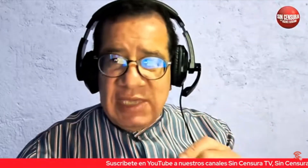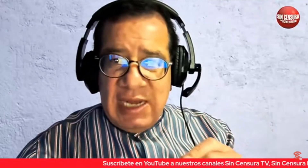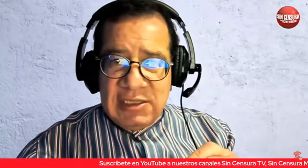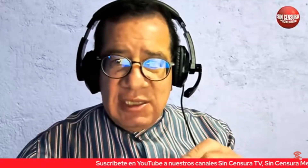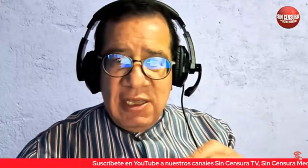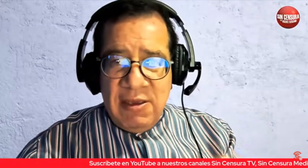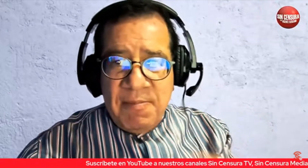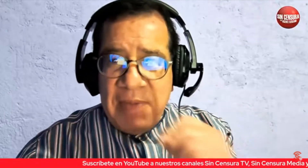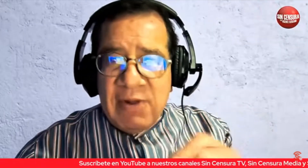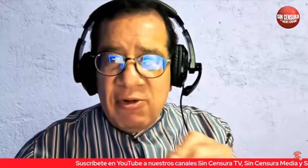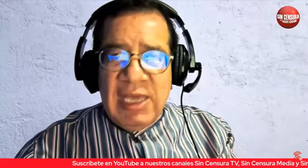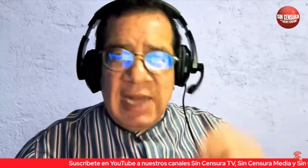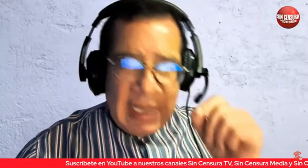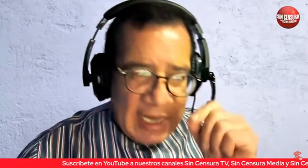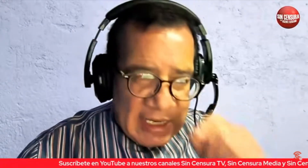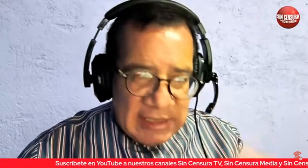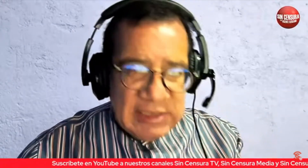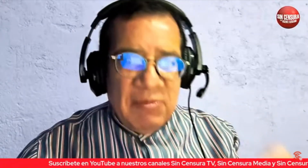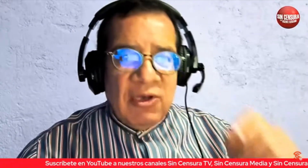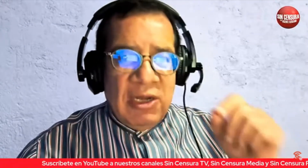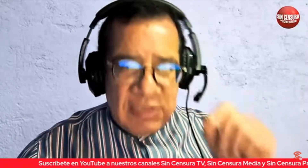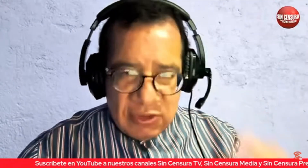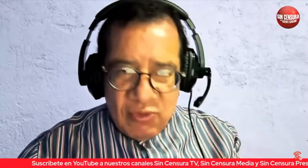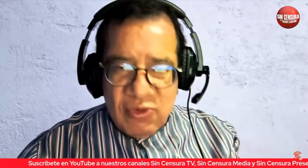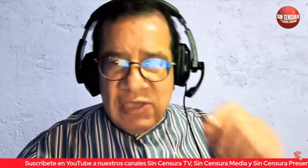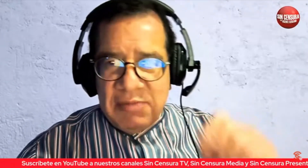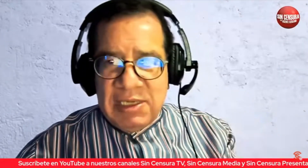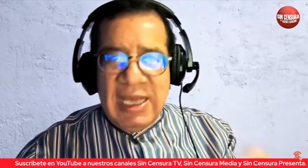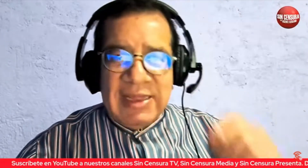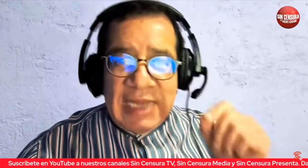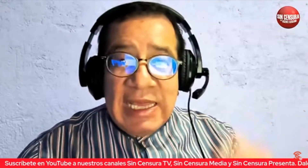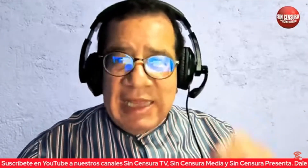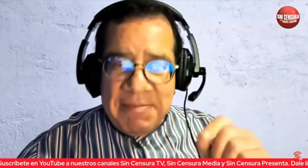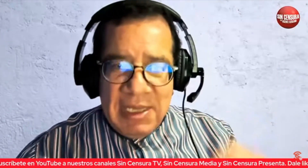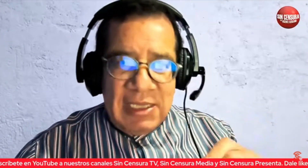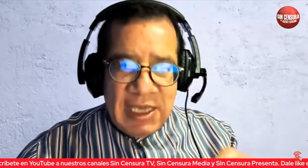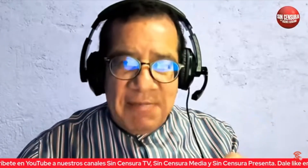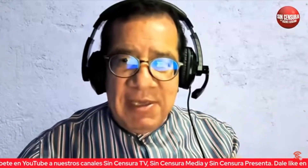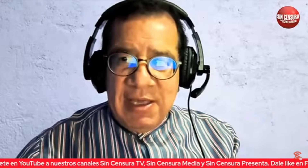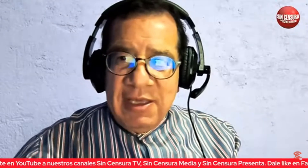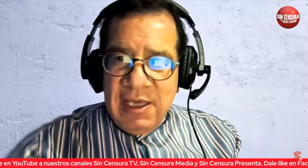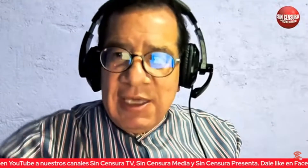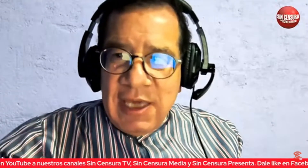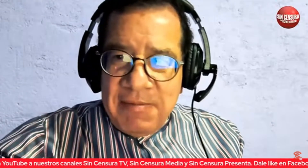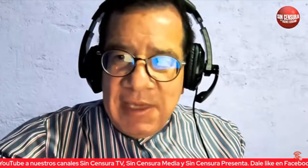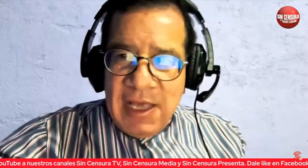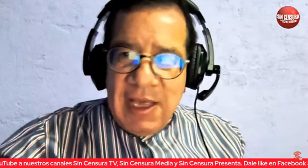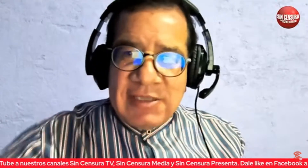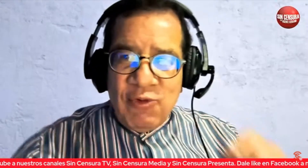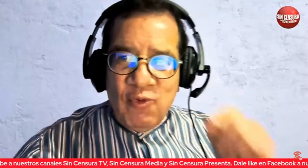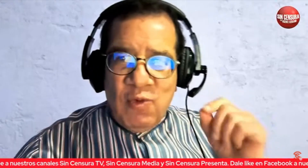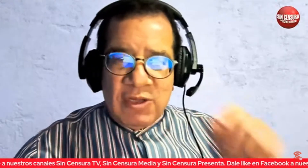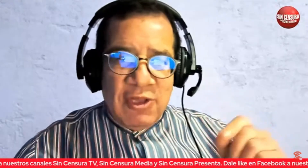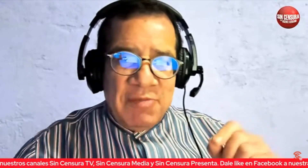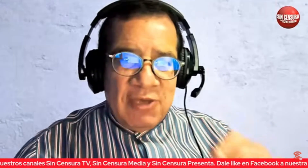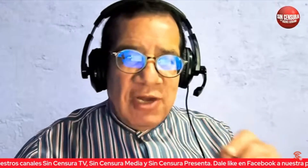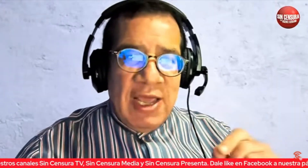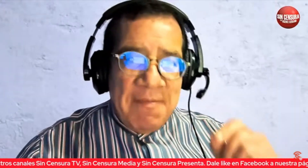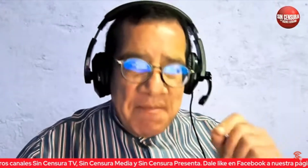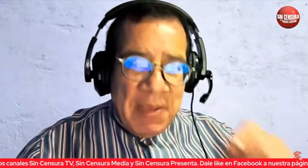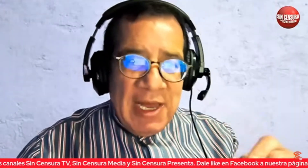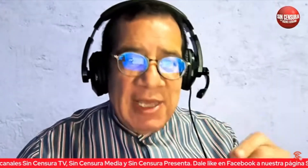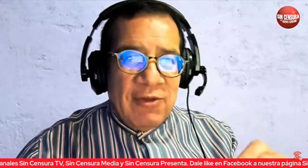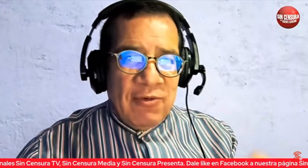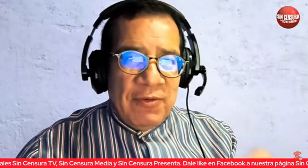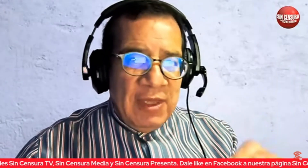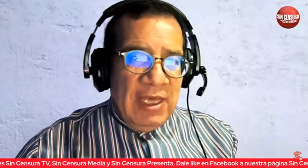cifras oficiales, pero eran clarísimo que los estudios advertían 30,000 ya había y ya había hasta 250,000